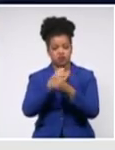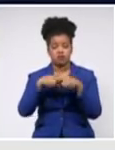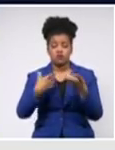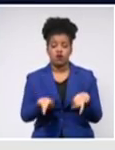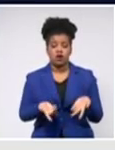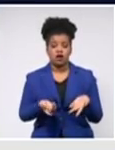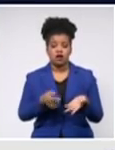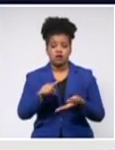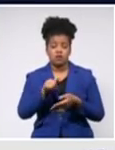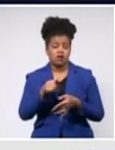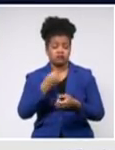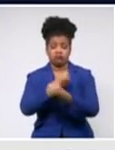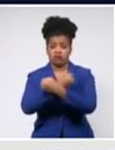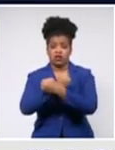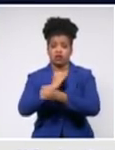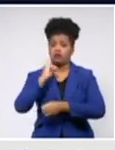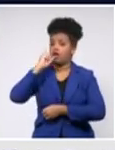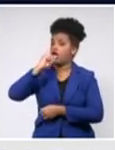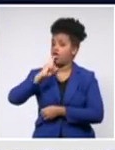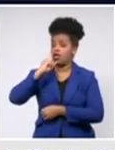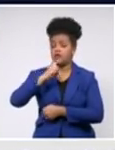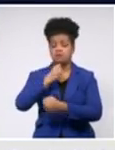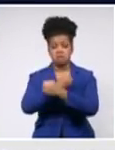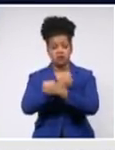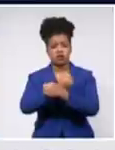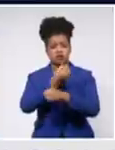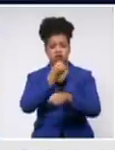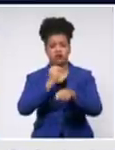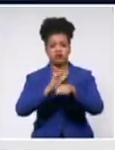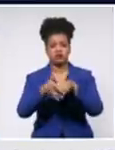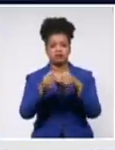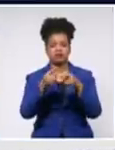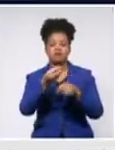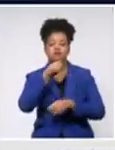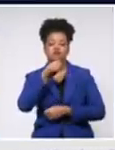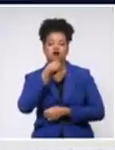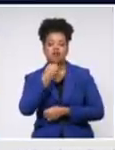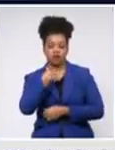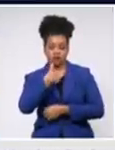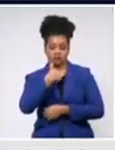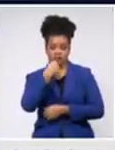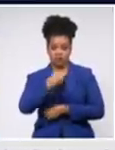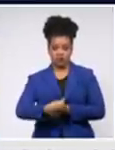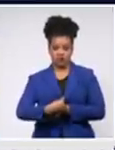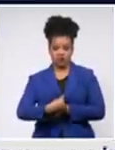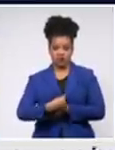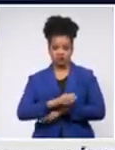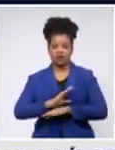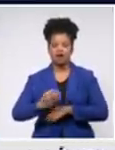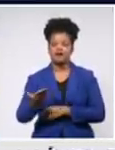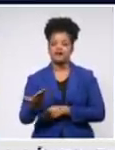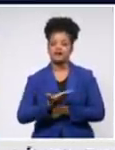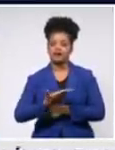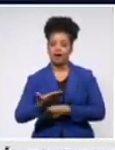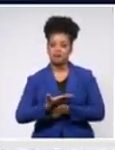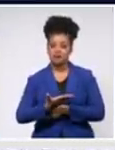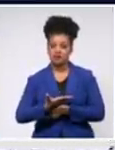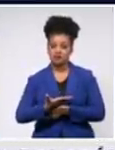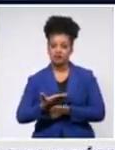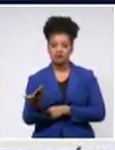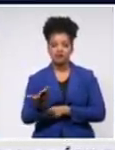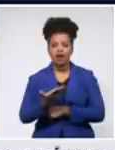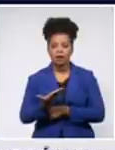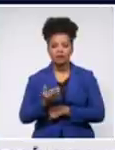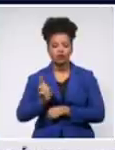estar tomándola directamente y permite una mayor rapidez, una mayor